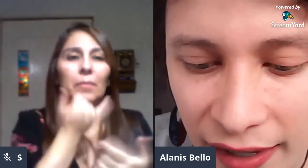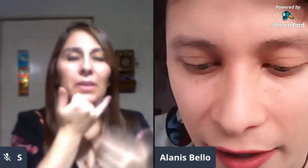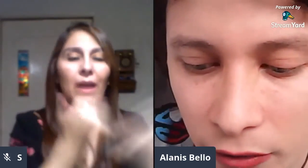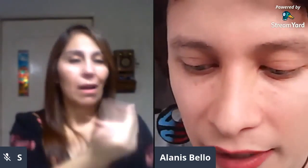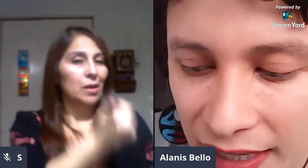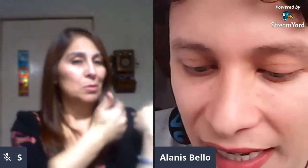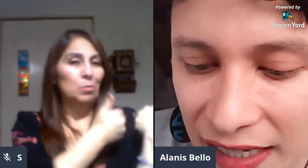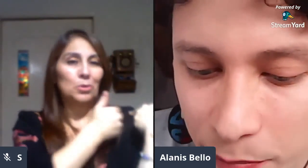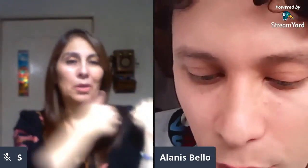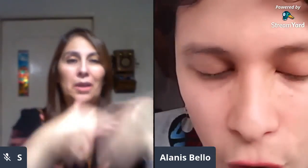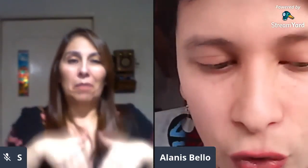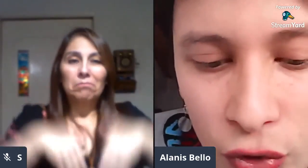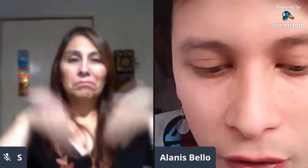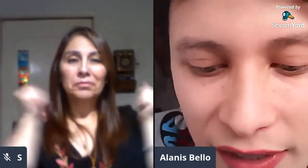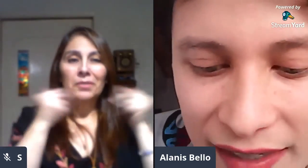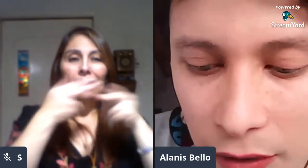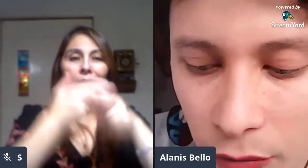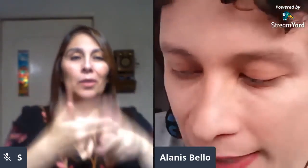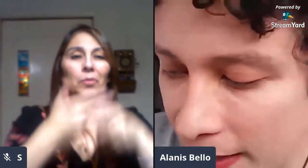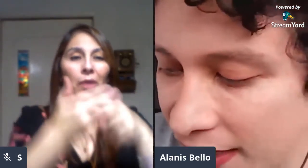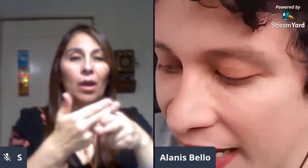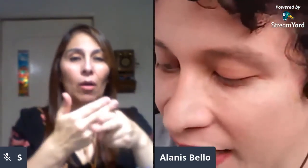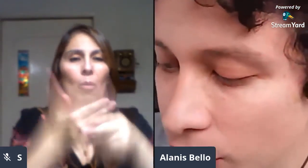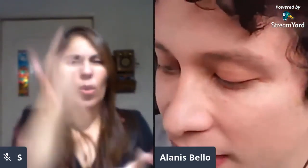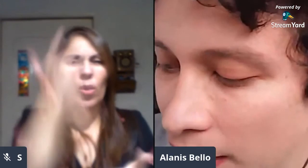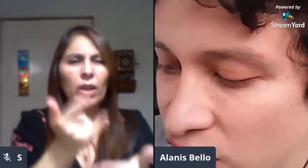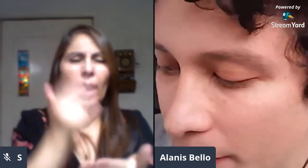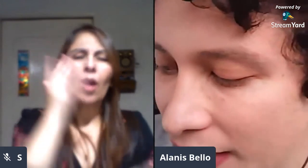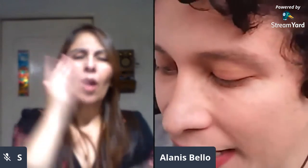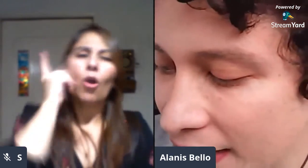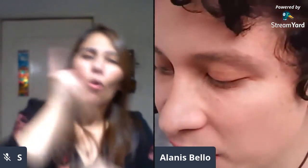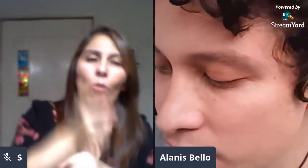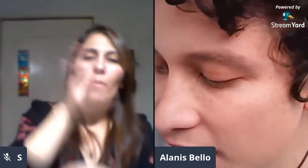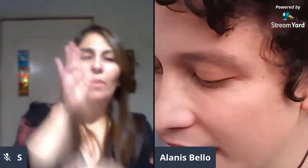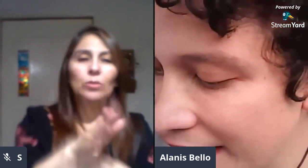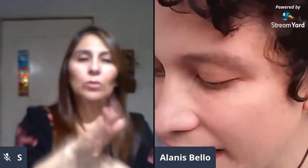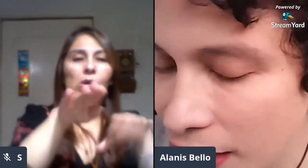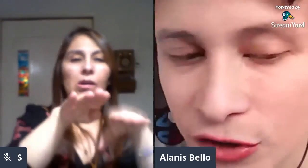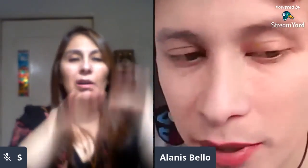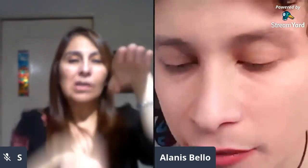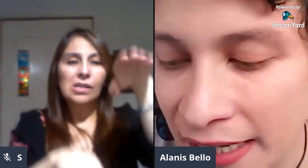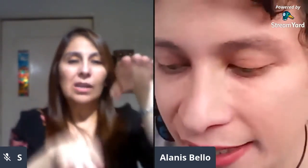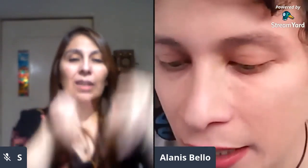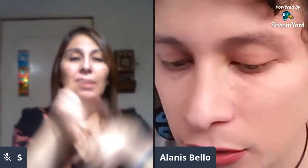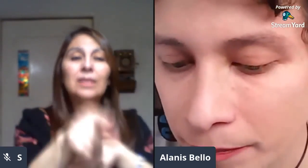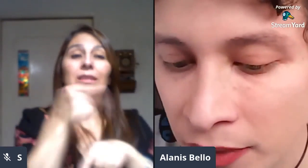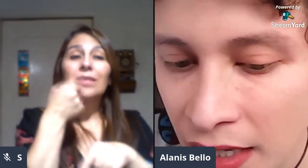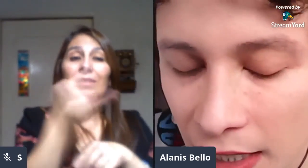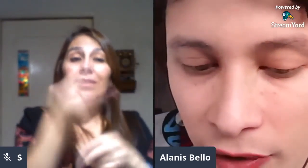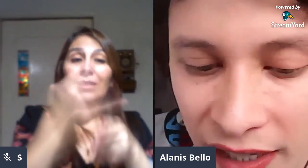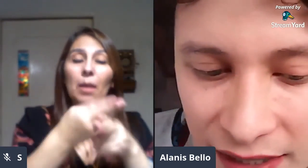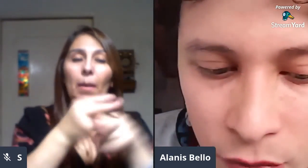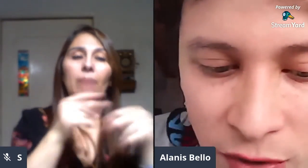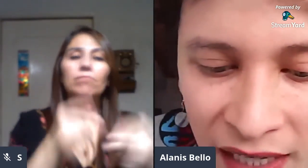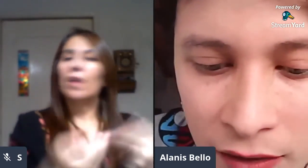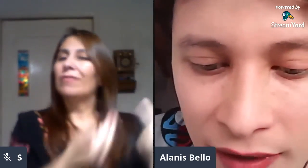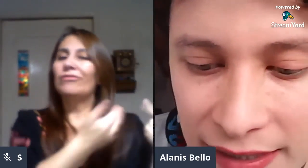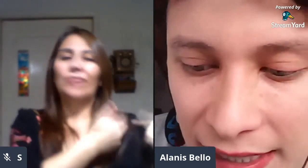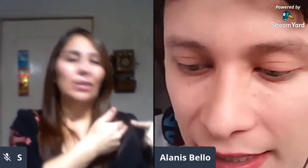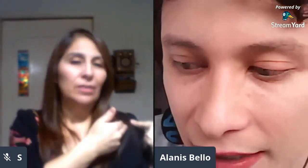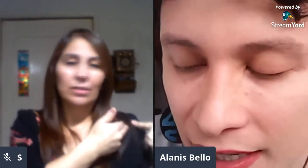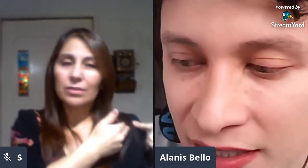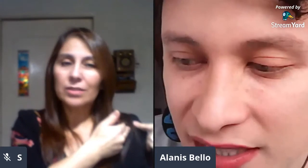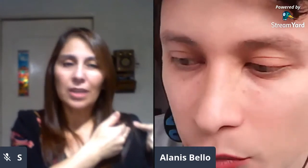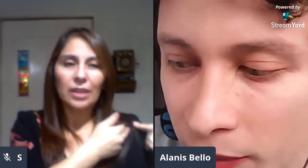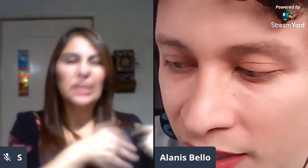responsabilidades del cuidado es producto de una desigualdad, y a eso ella lo llama la irresponsabilidad de los privilegiados. y lo que estamos viendo